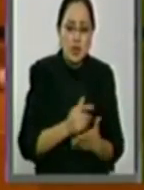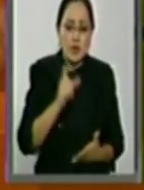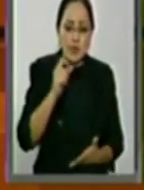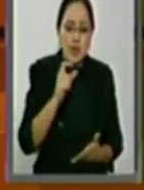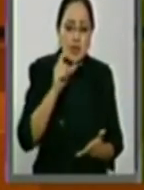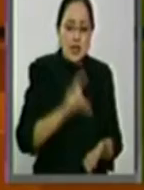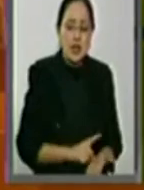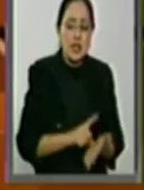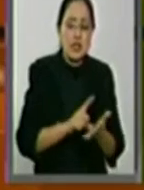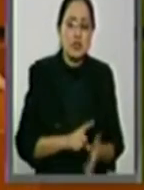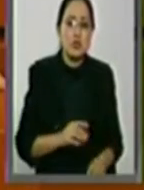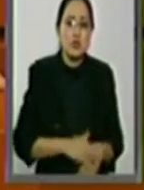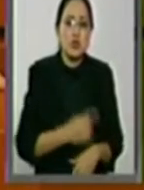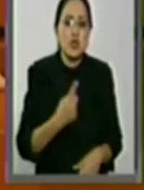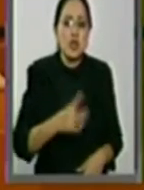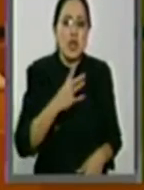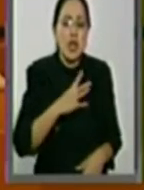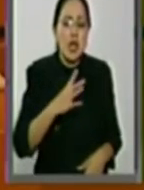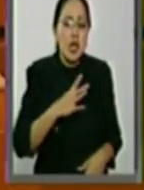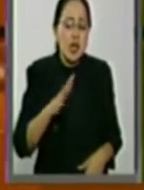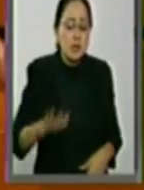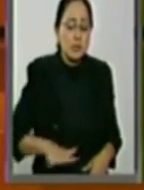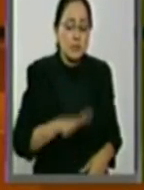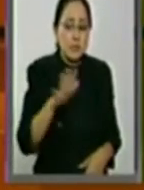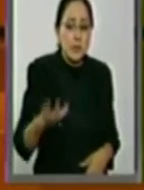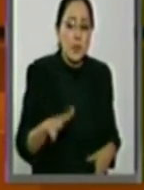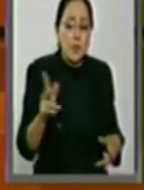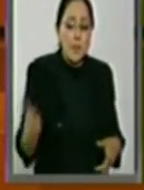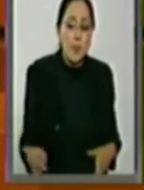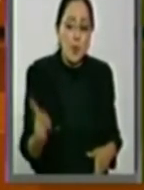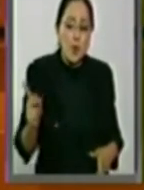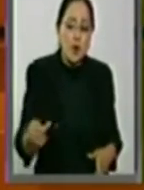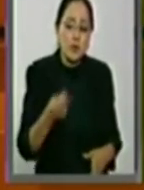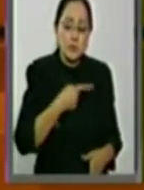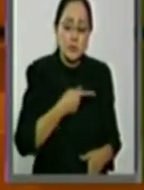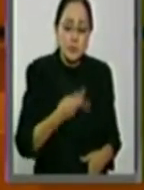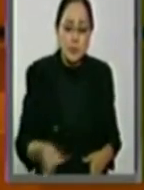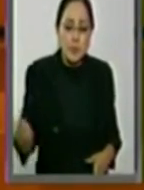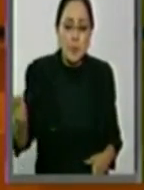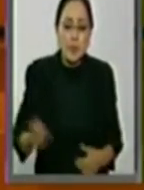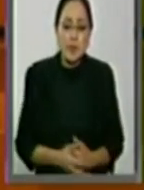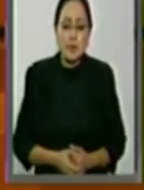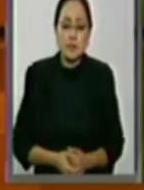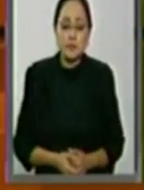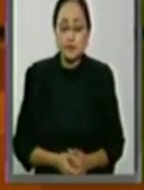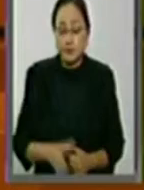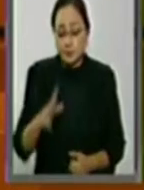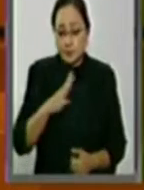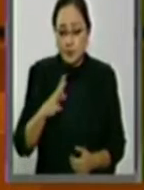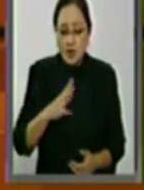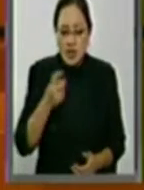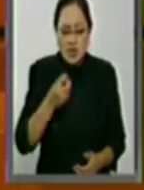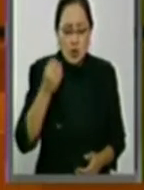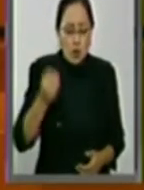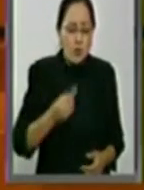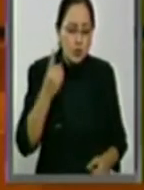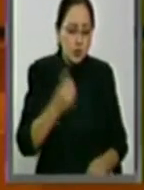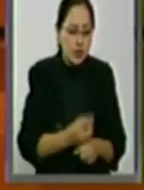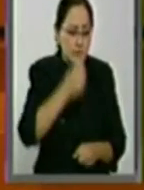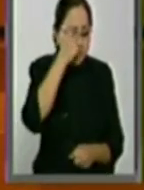día cuando hablamos de la población con menores recursos. Estamos, pues, frente a una oportunidad